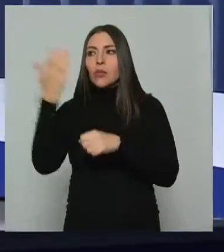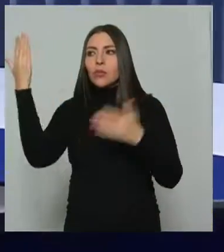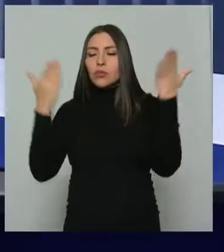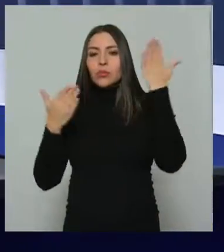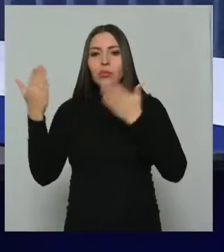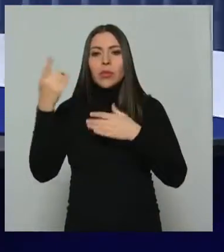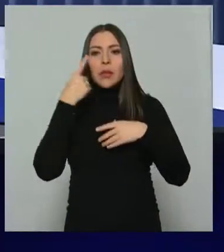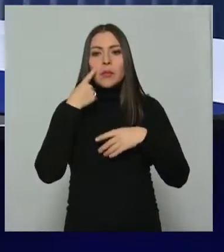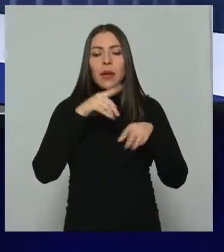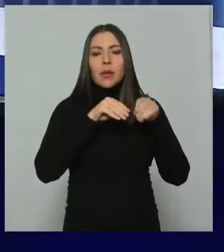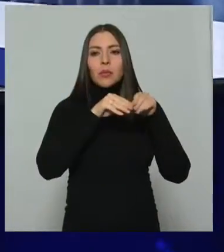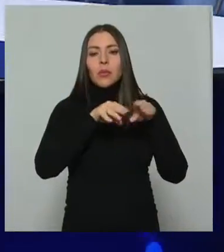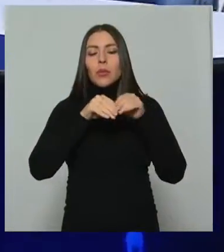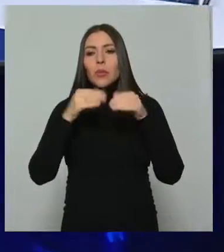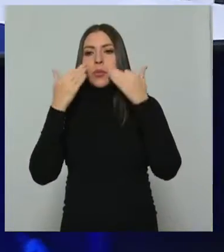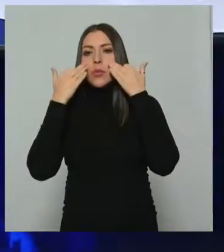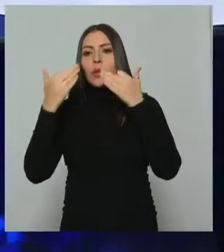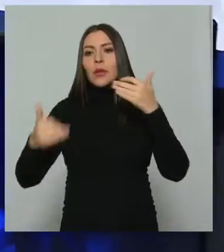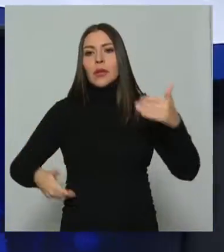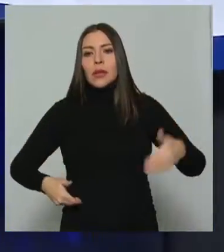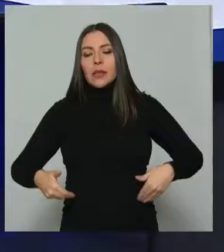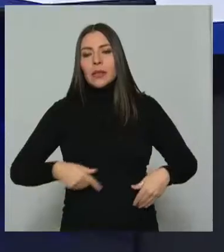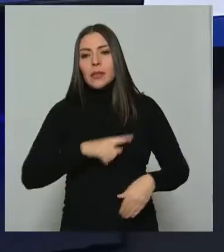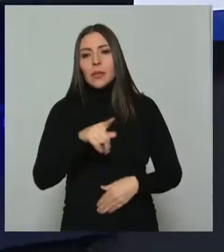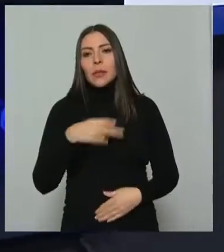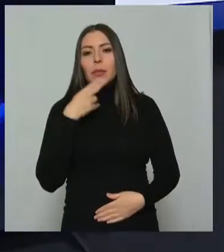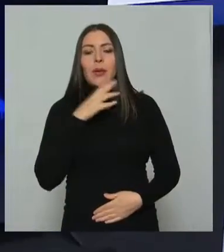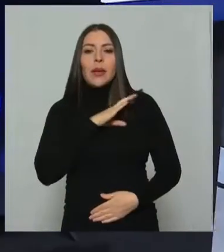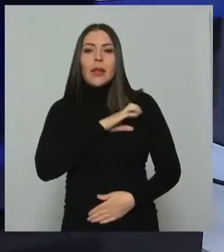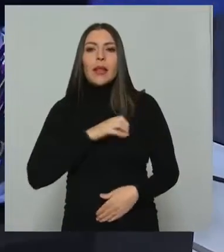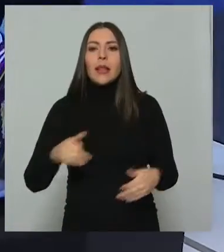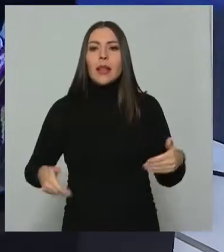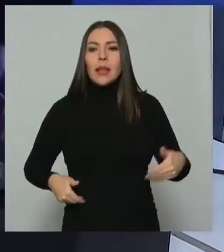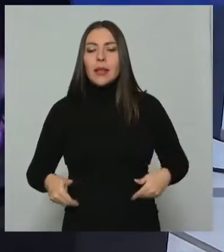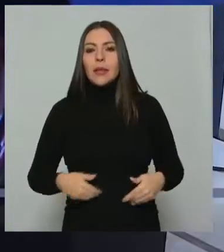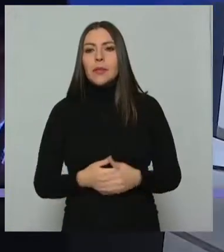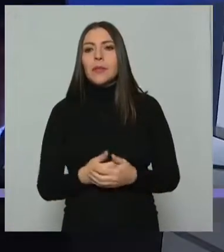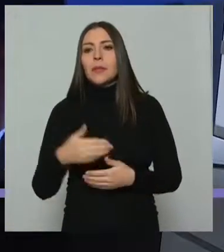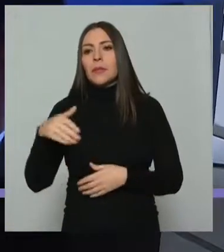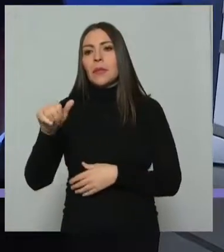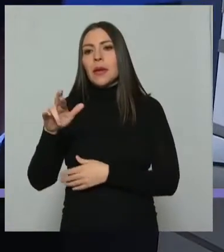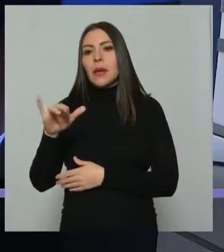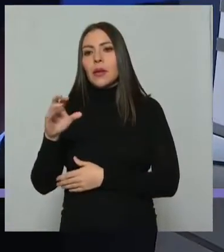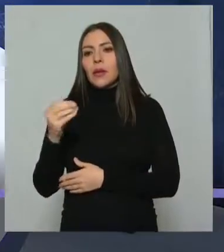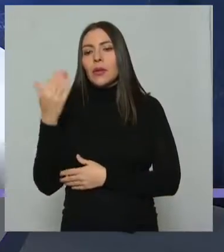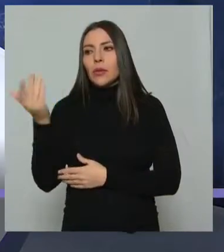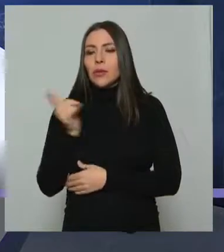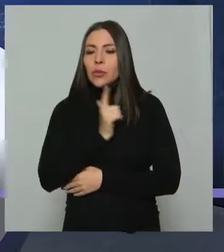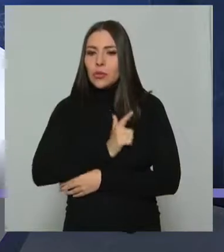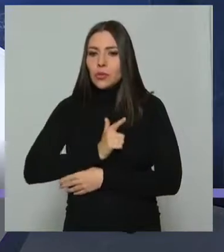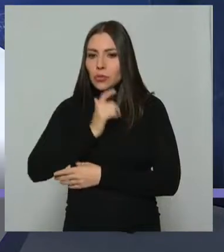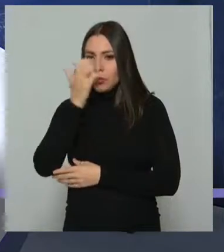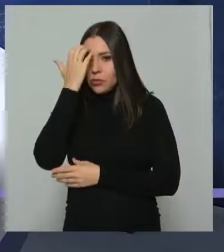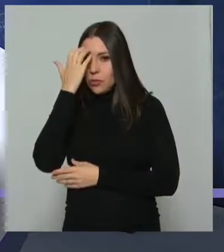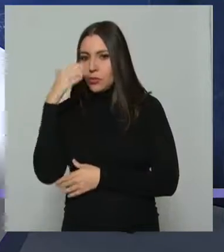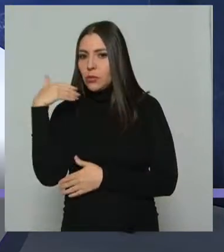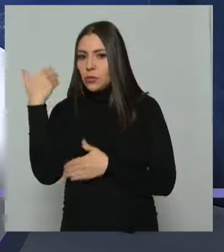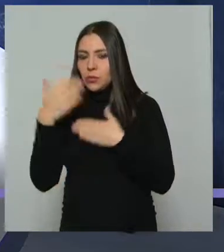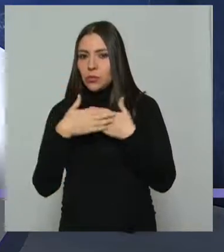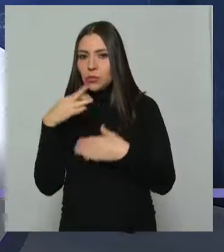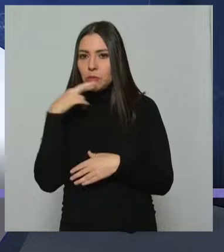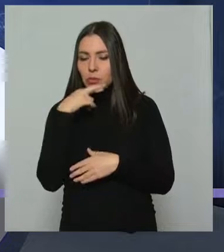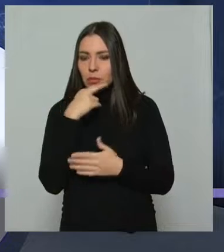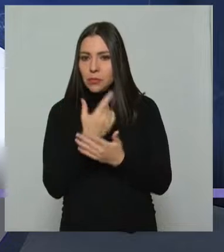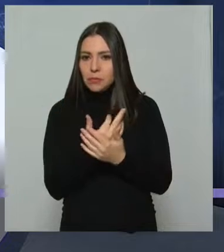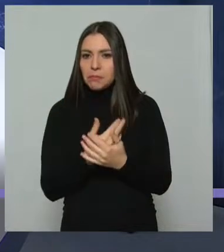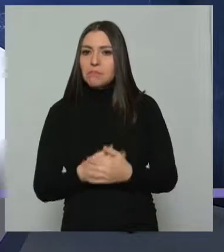32 del Encuentro Nacional de los Amantes del Teatro. Mario Ficachi, es un gusto conocerte. ¿Te espero pronto? Bueno, cuando quieras.